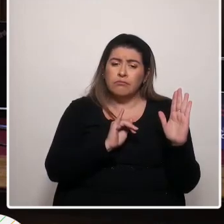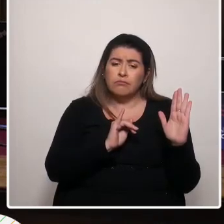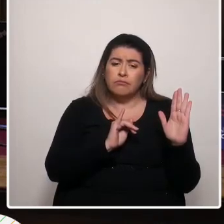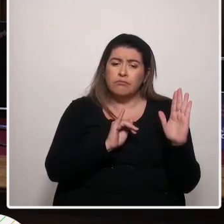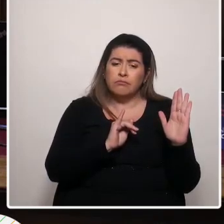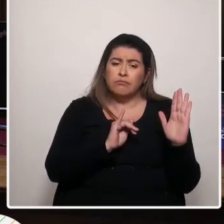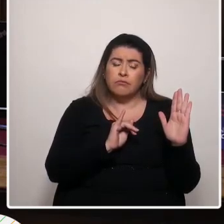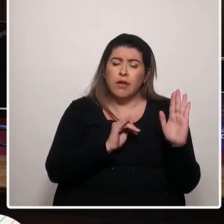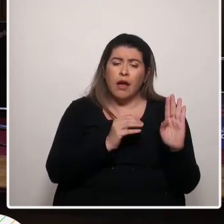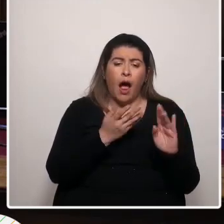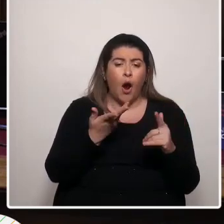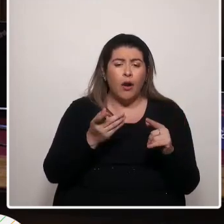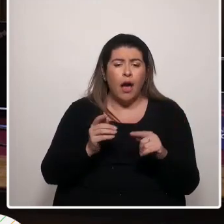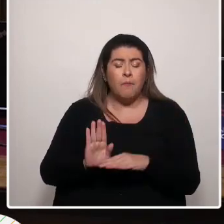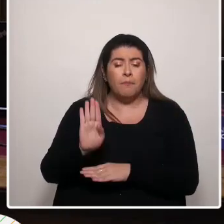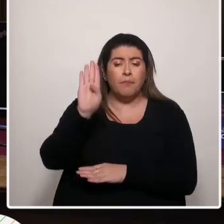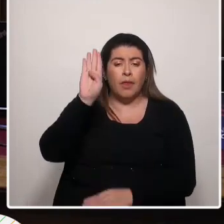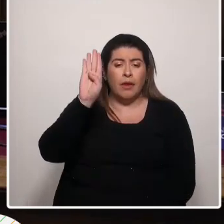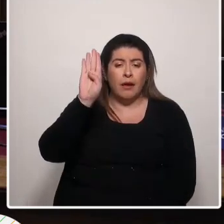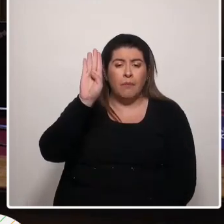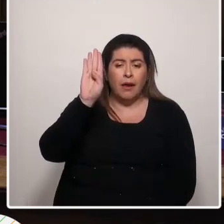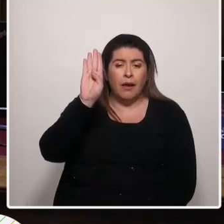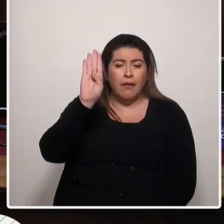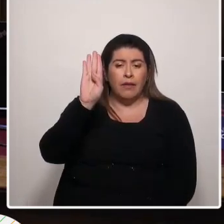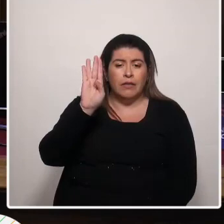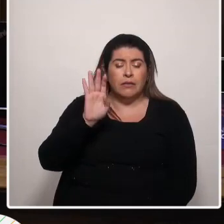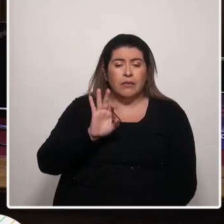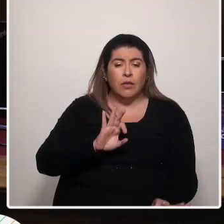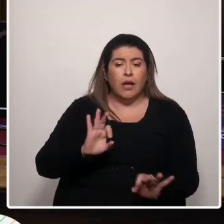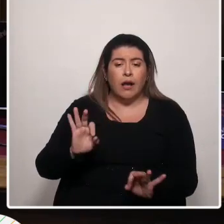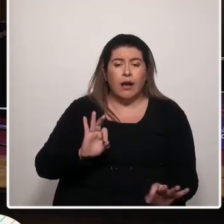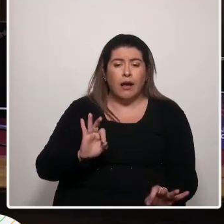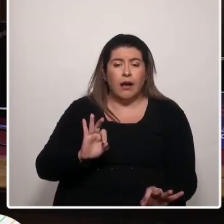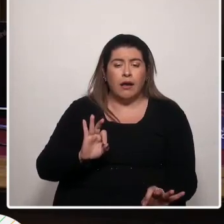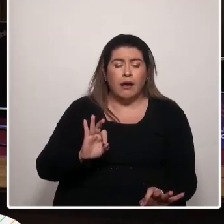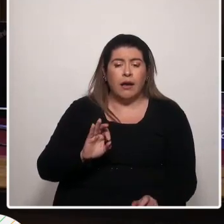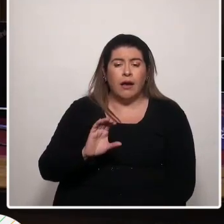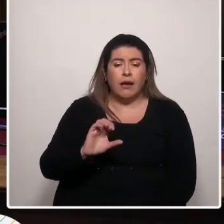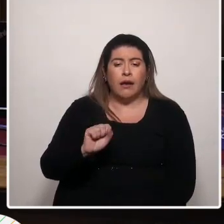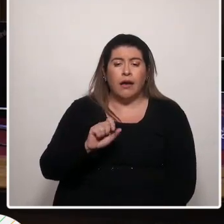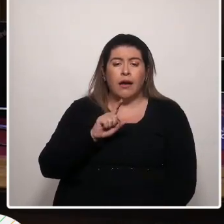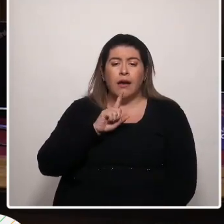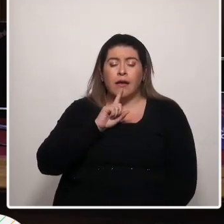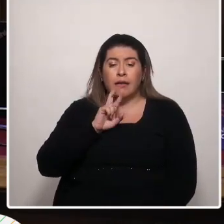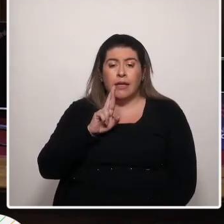Han pedido la palabra la señora Catrileo y